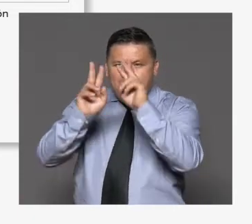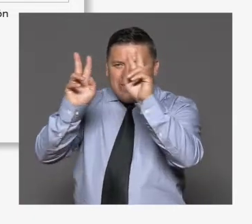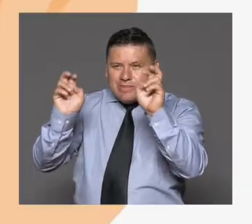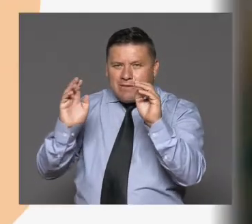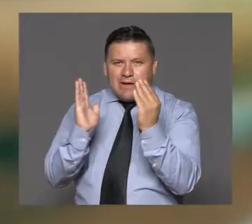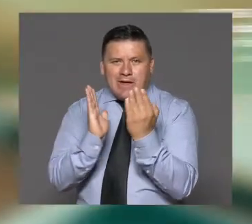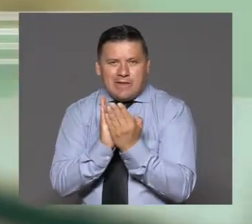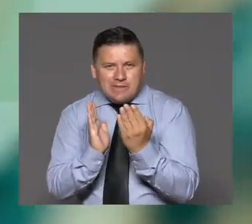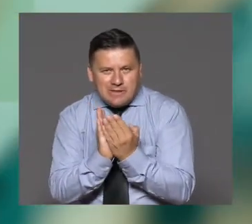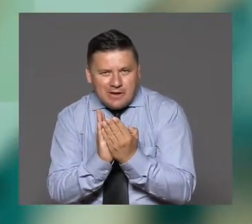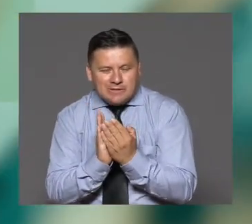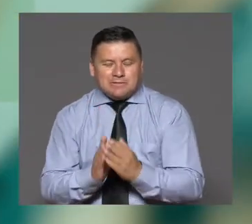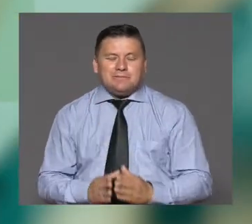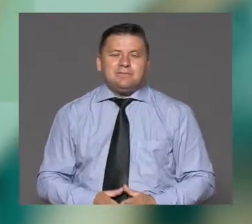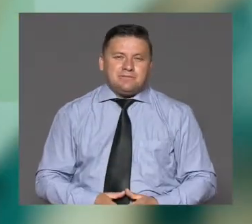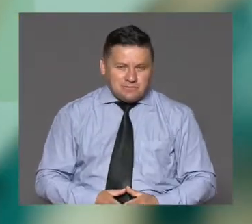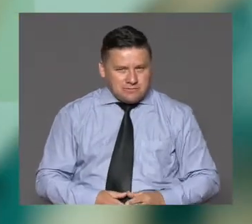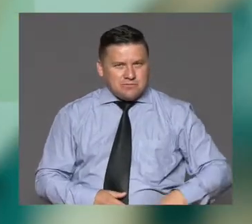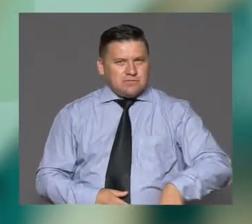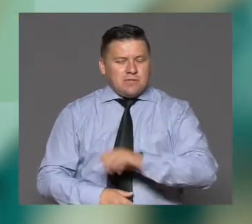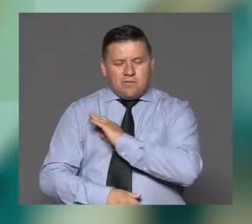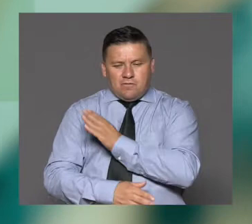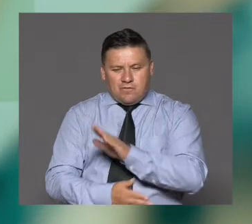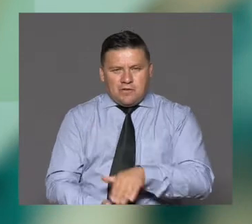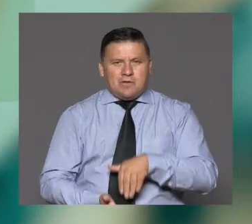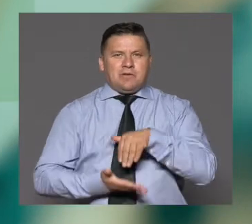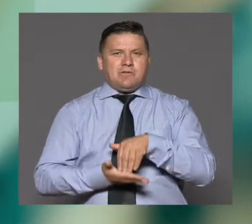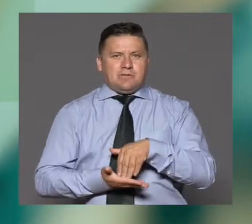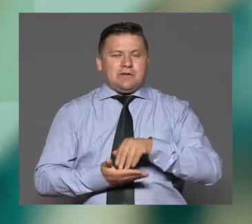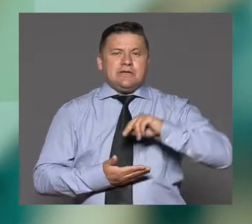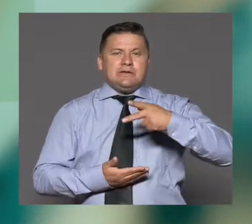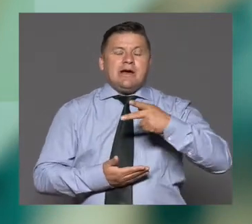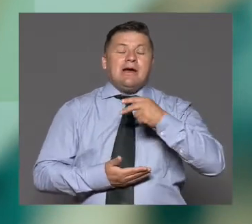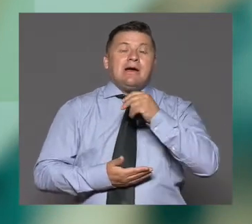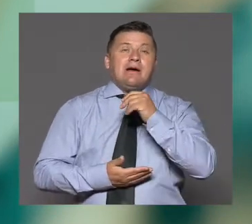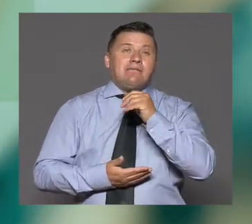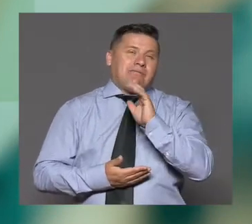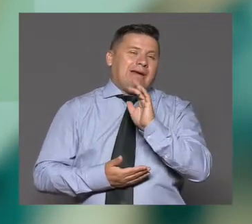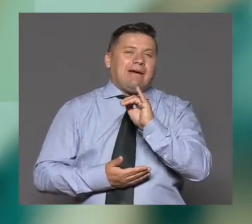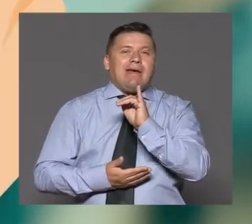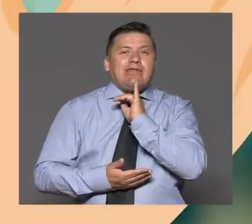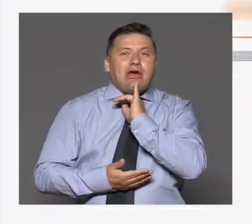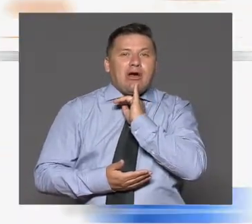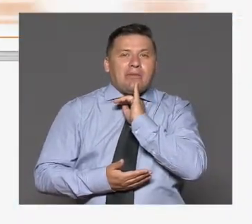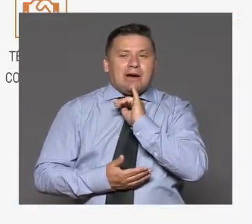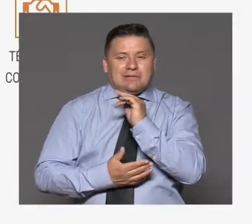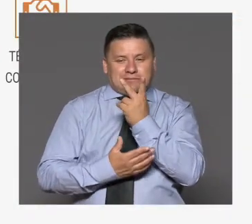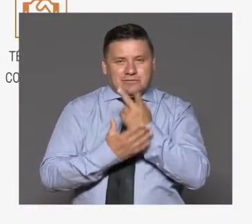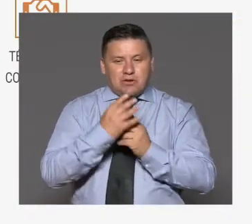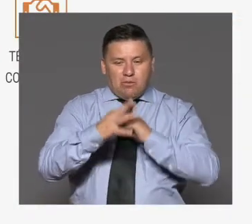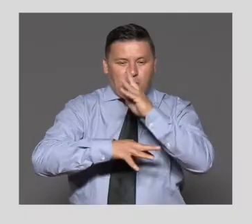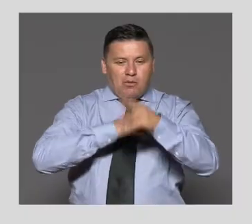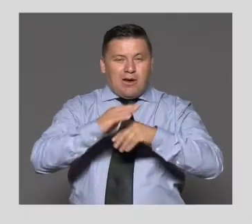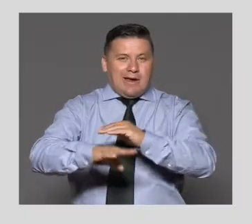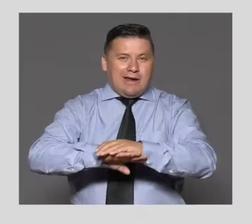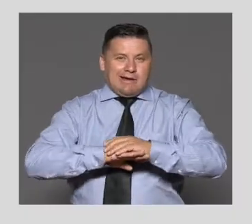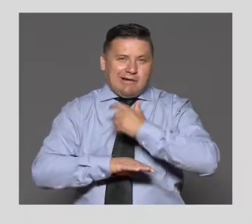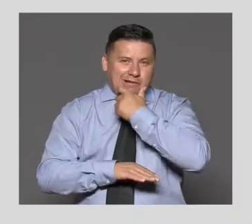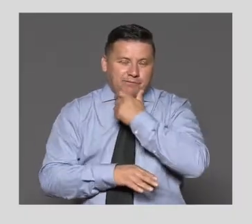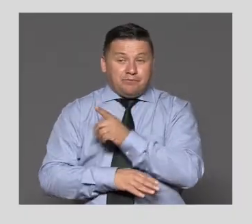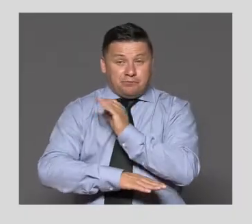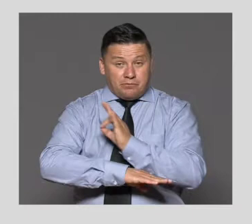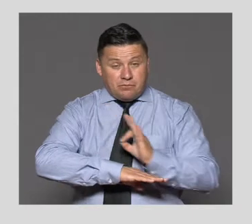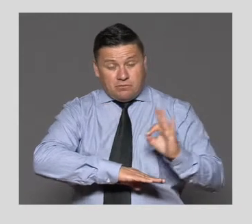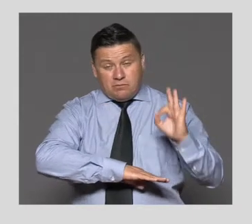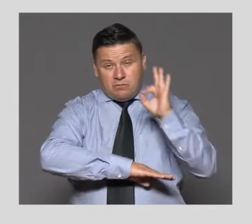contenidos educativos públicos y con el fortalecimiento de una segunda lengua como el programa ESAP Global English.